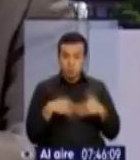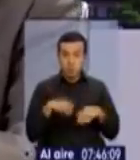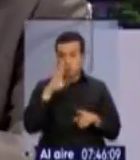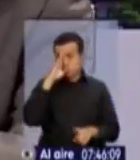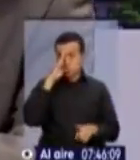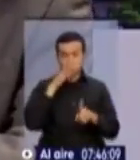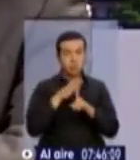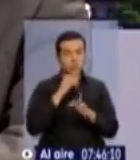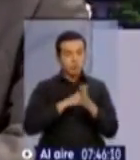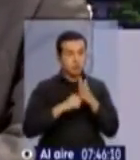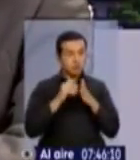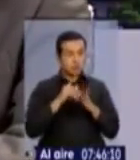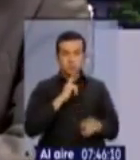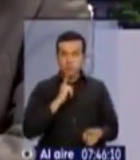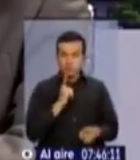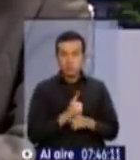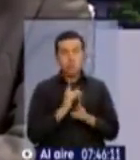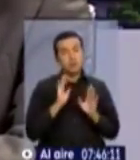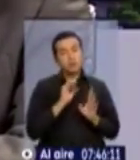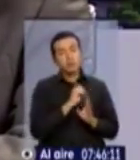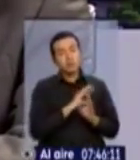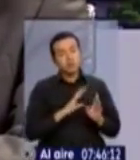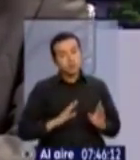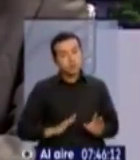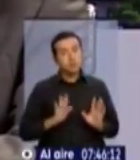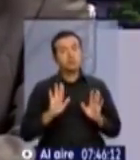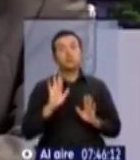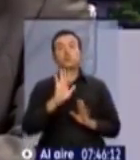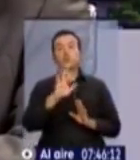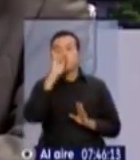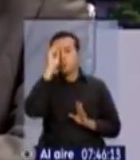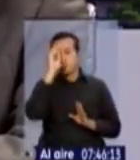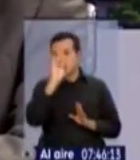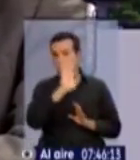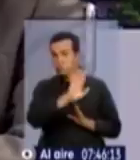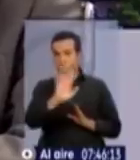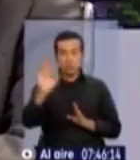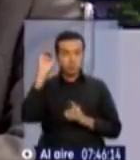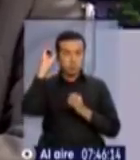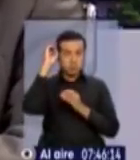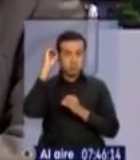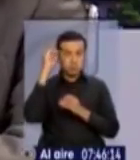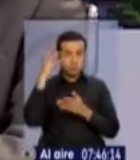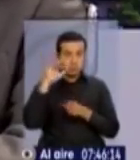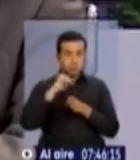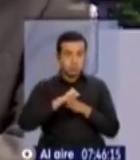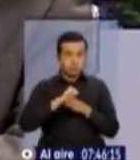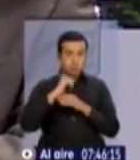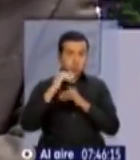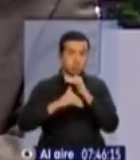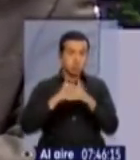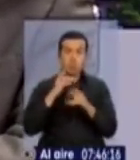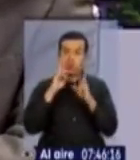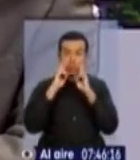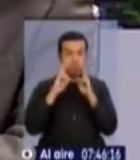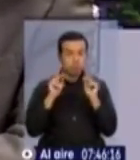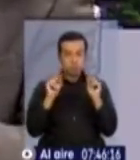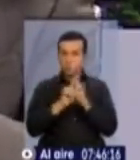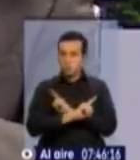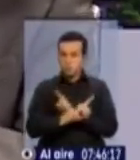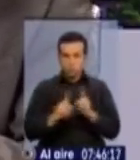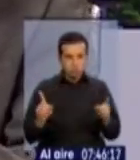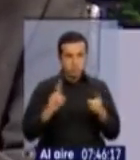pero si de alguna otra manera tú posiciones y tu discurso en la práctica es el no reconocimiento de eso él no